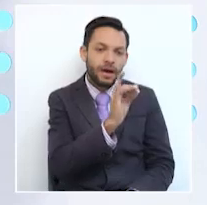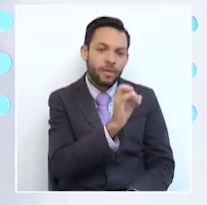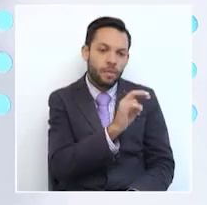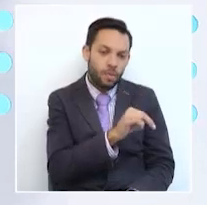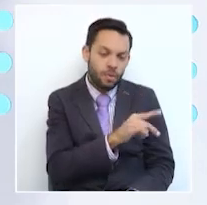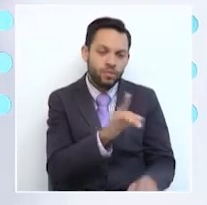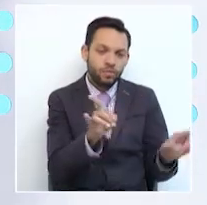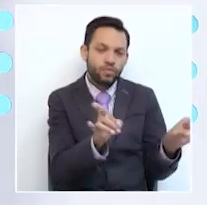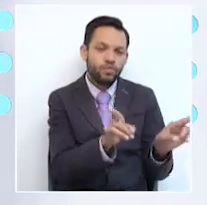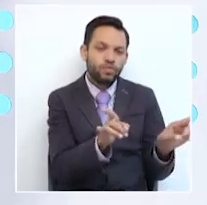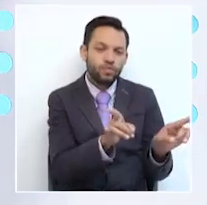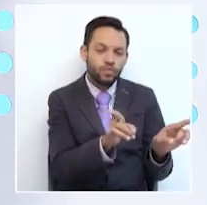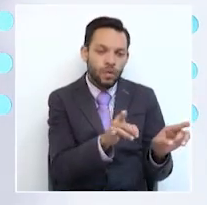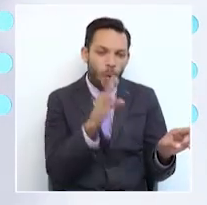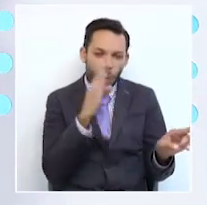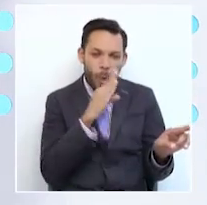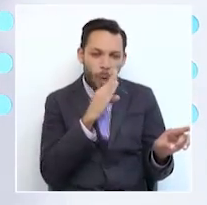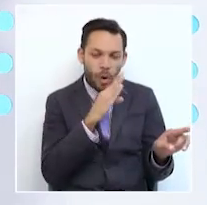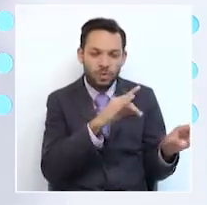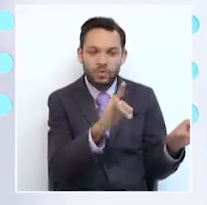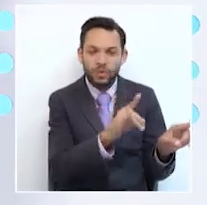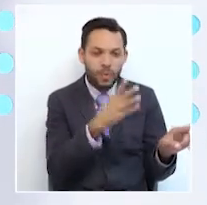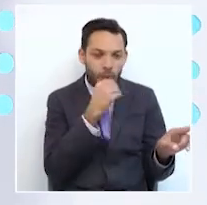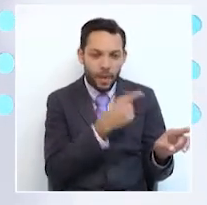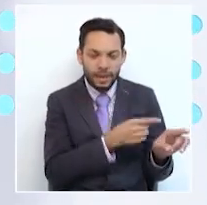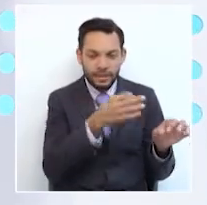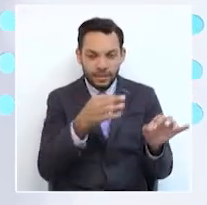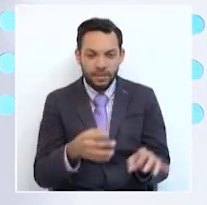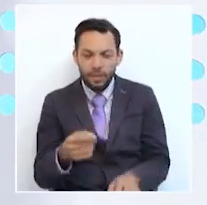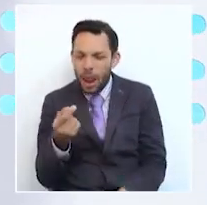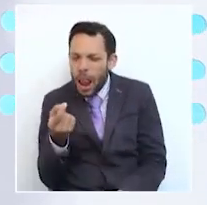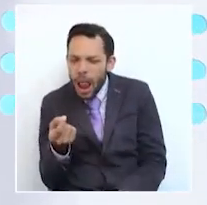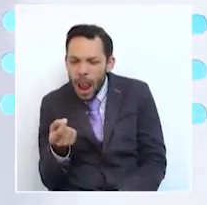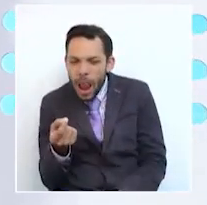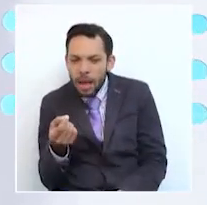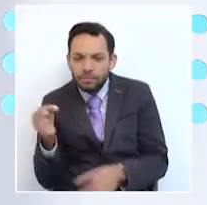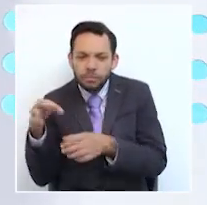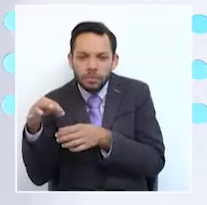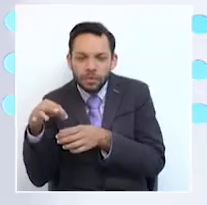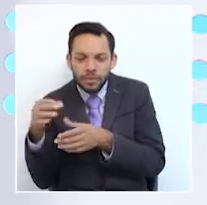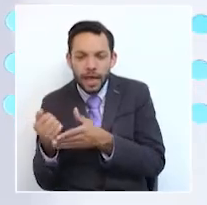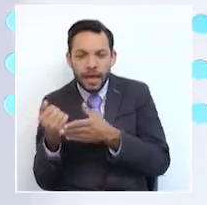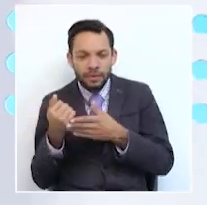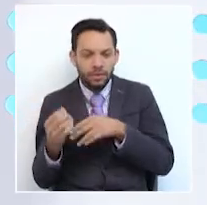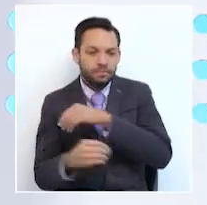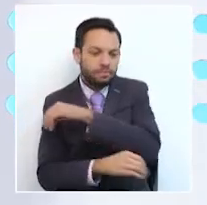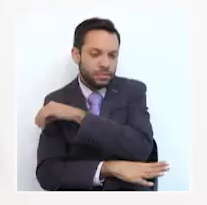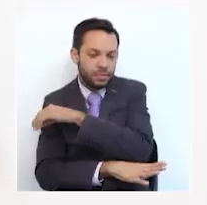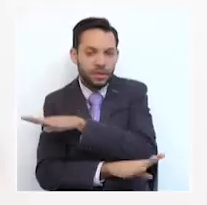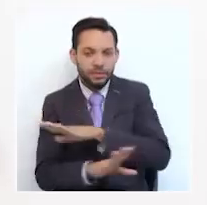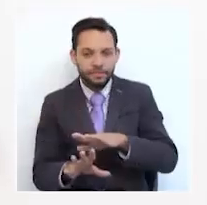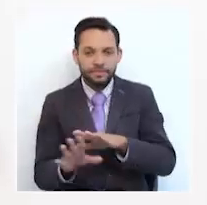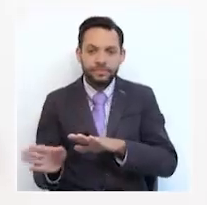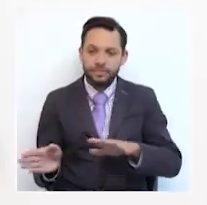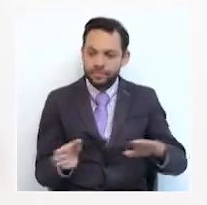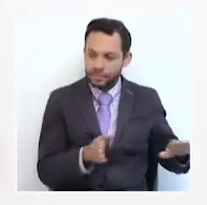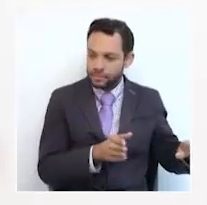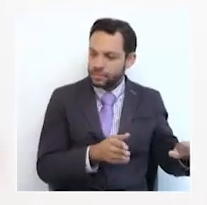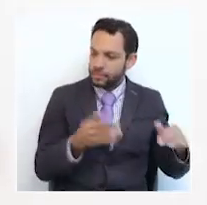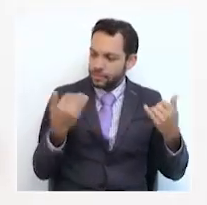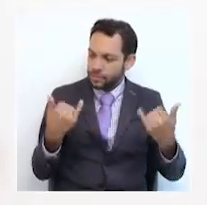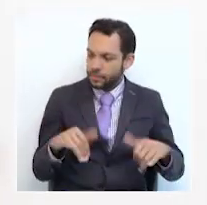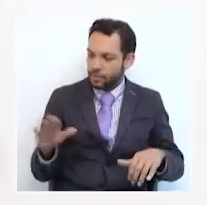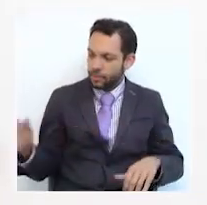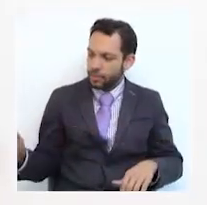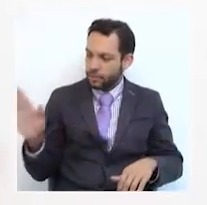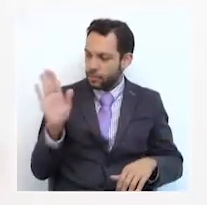o al carro cuando se arriesgar algo puede tomar un poquito de carbón en aromática les ayudan los gases bien nos despedimos y los dejamos con una